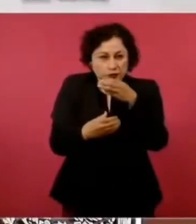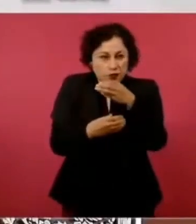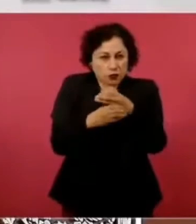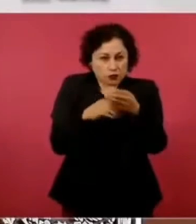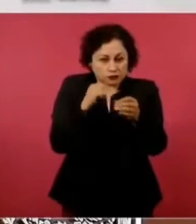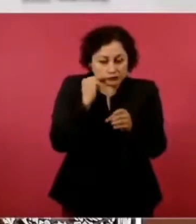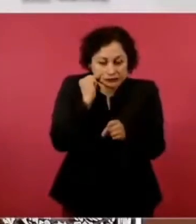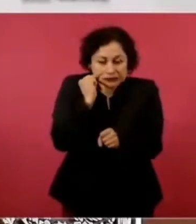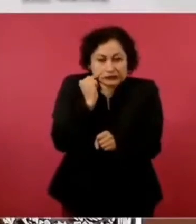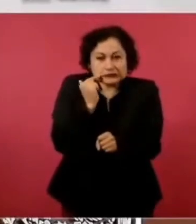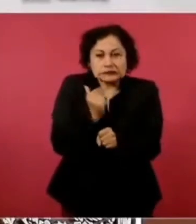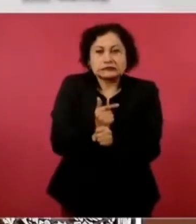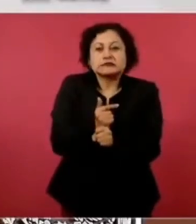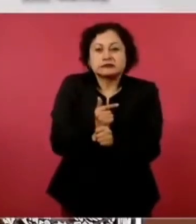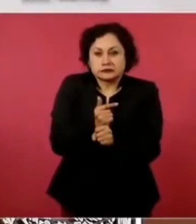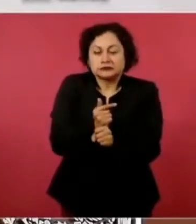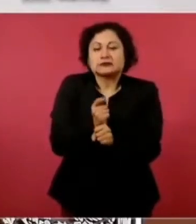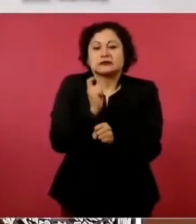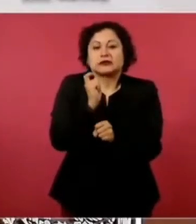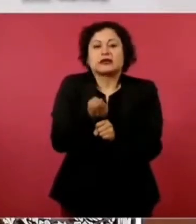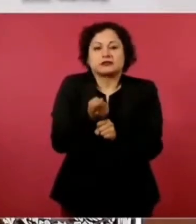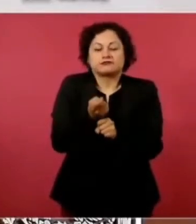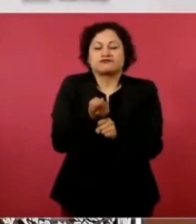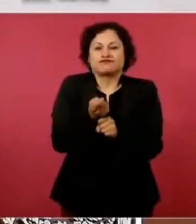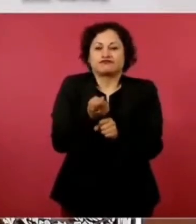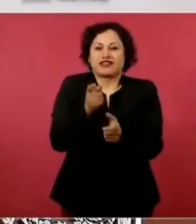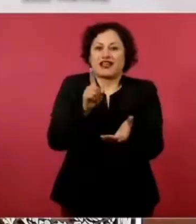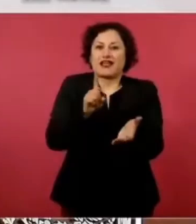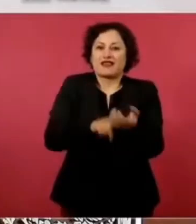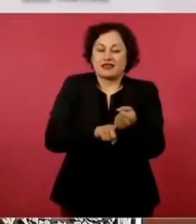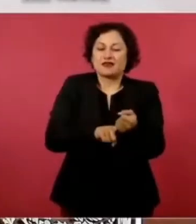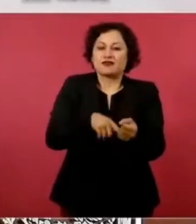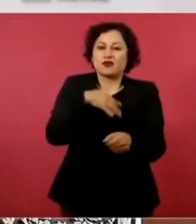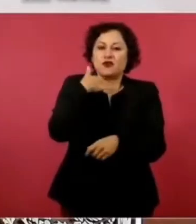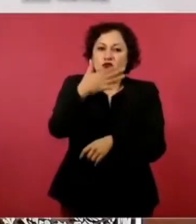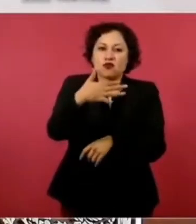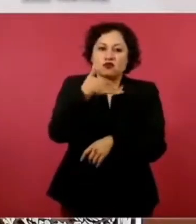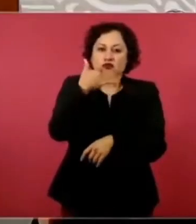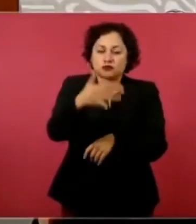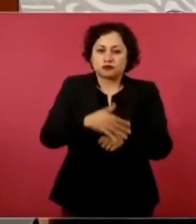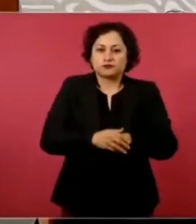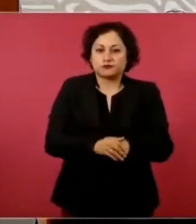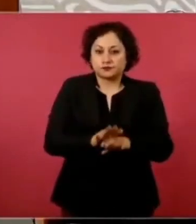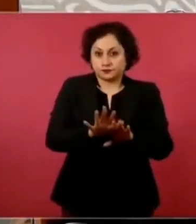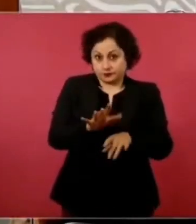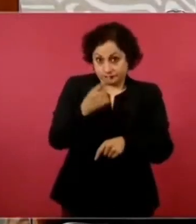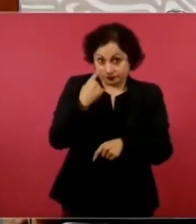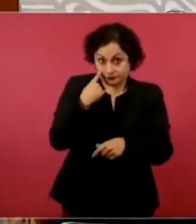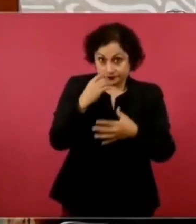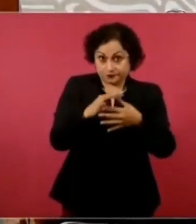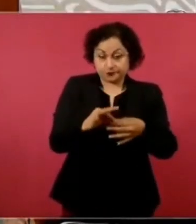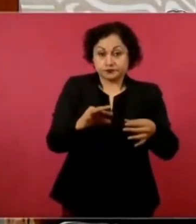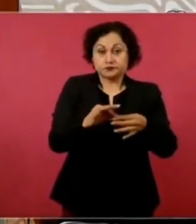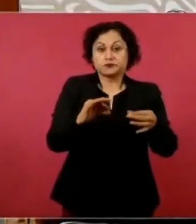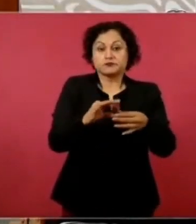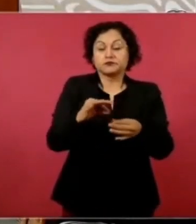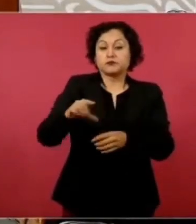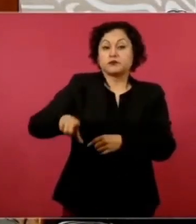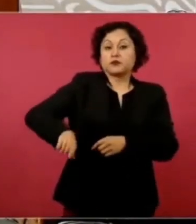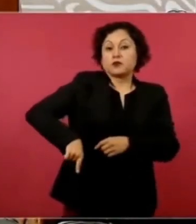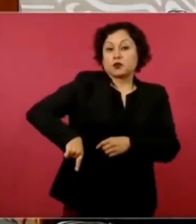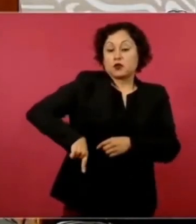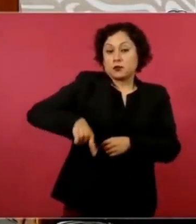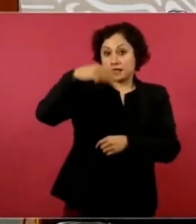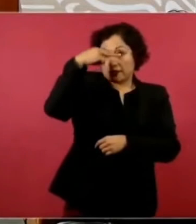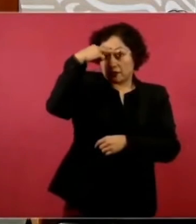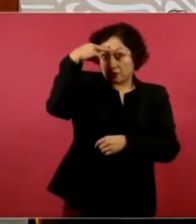los instrumentos del Estado corrupto. El gobierno de México, desde el momento en que